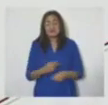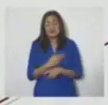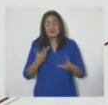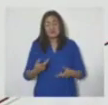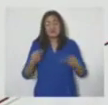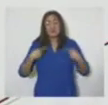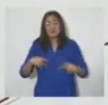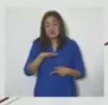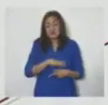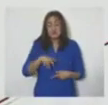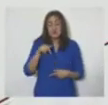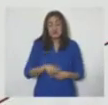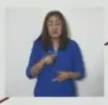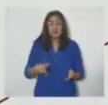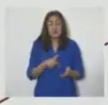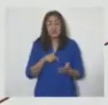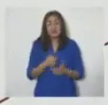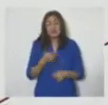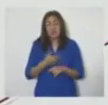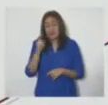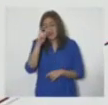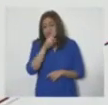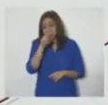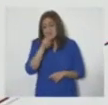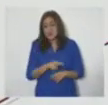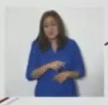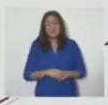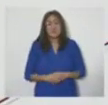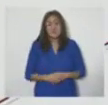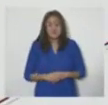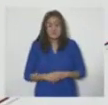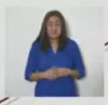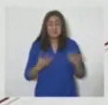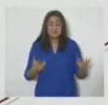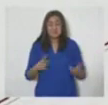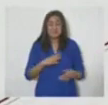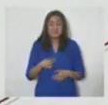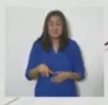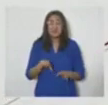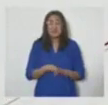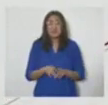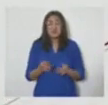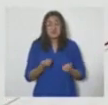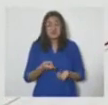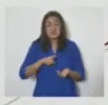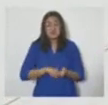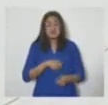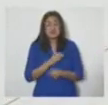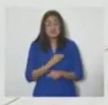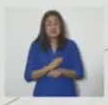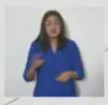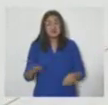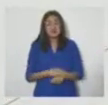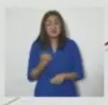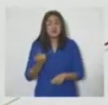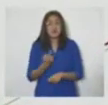poblacional de lugares muy complicados si ahí es el centro de operaciones porque